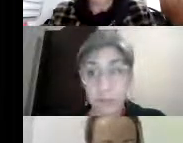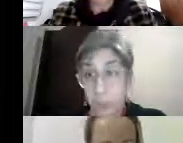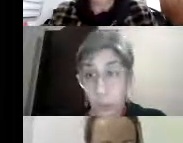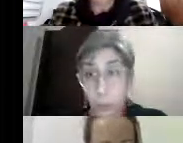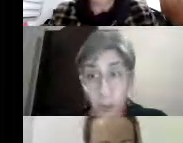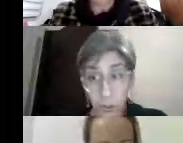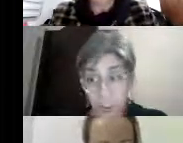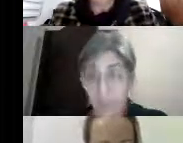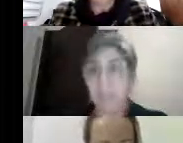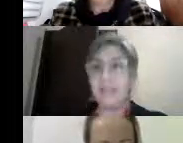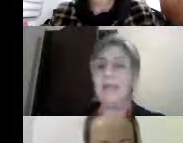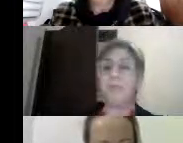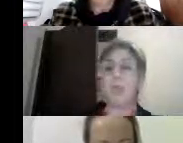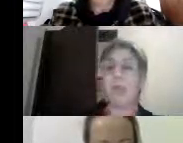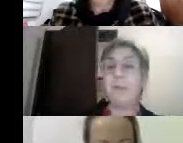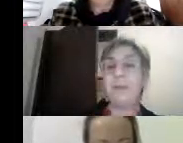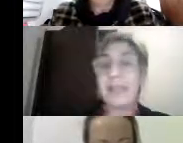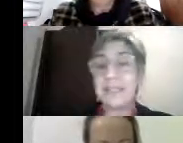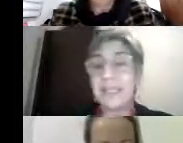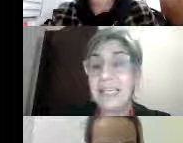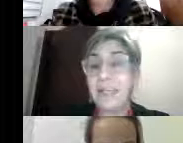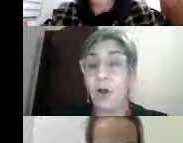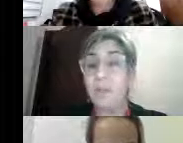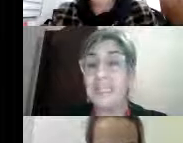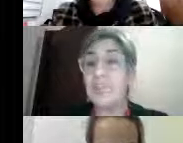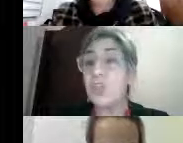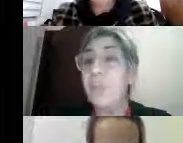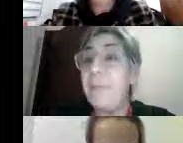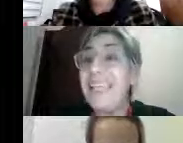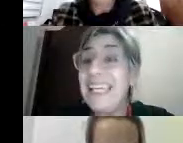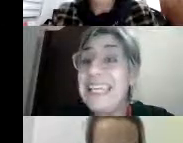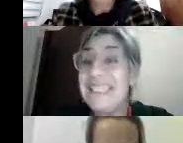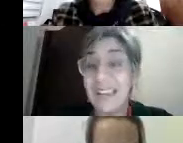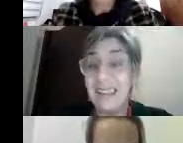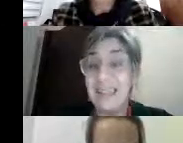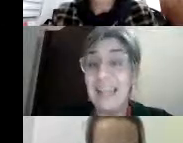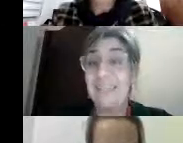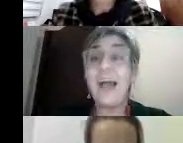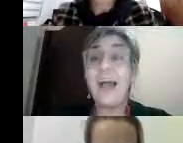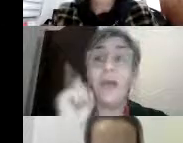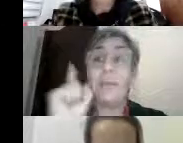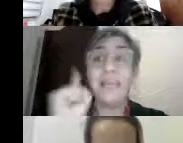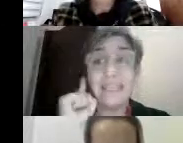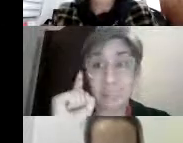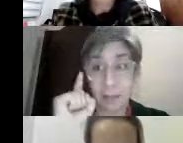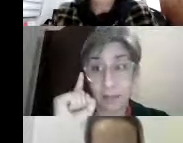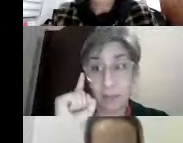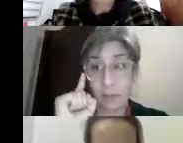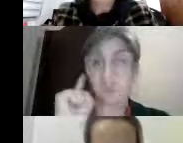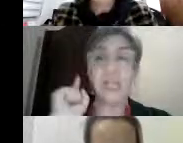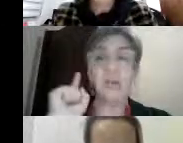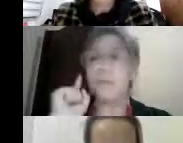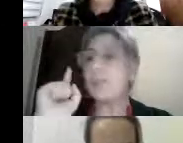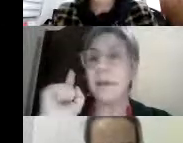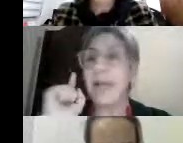del 2021 ni 2020. Las primeras guías de la OMS son de 2015, de la OMS.